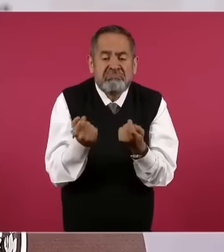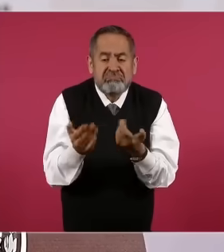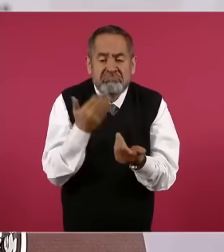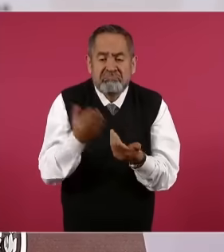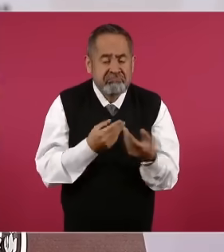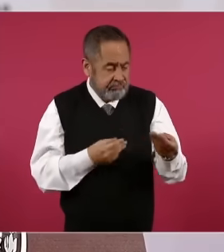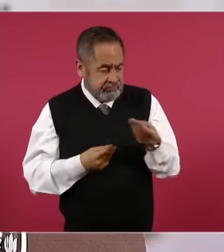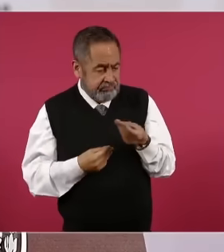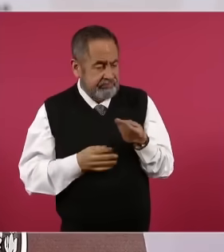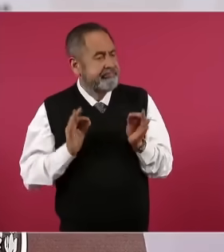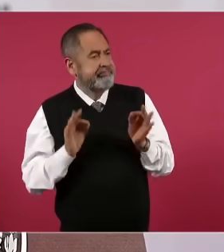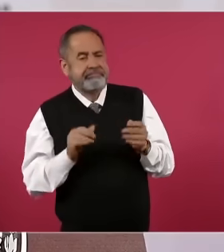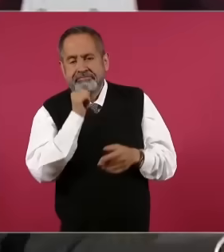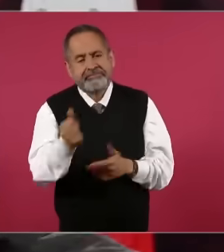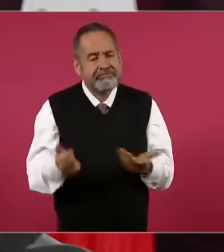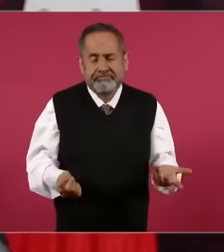Por ejemplo,